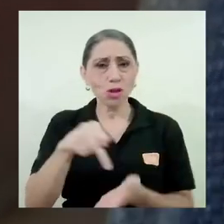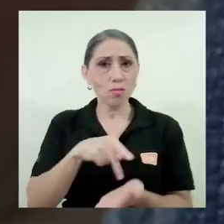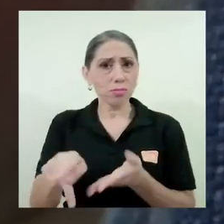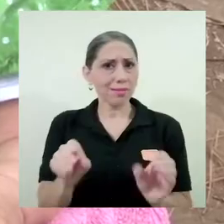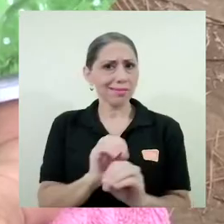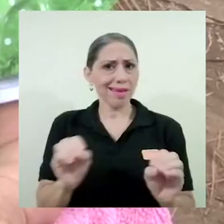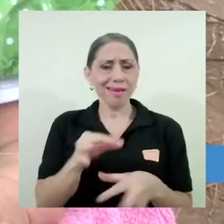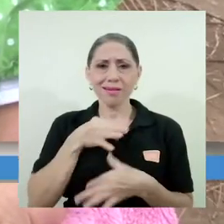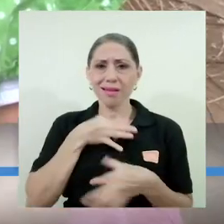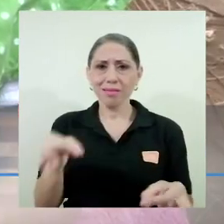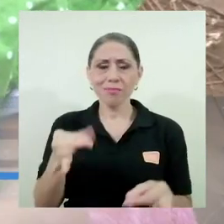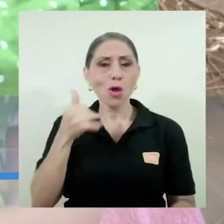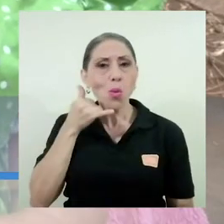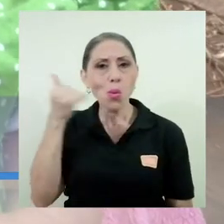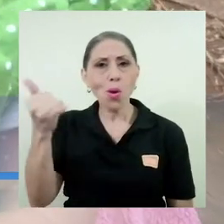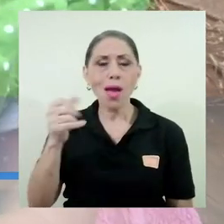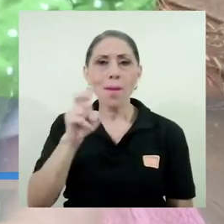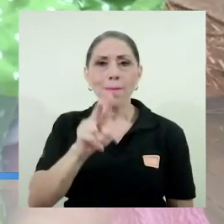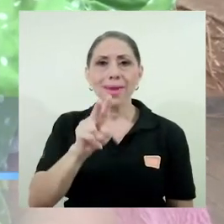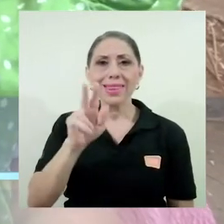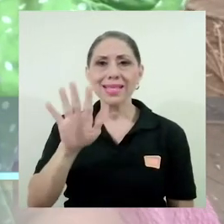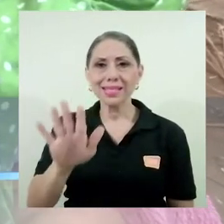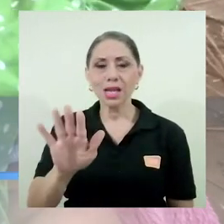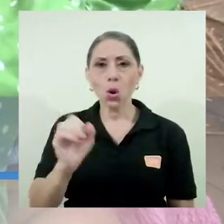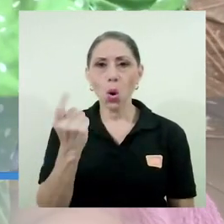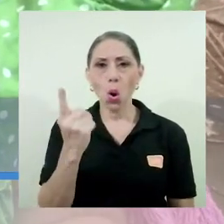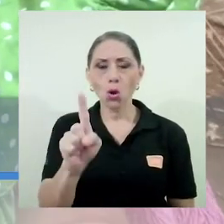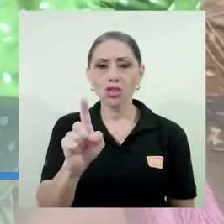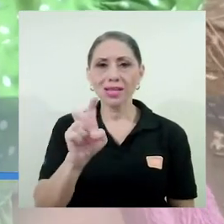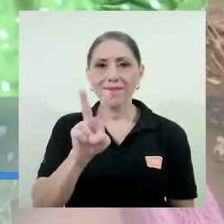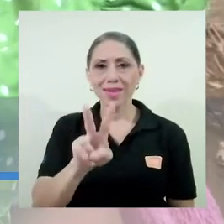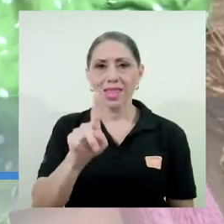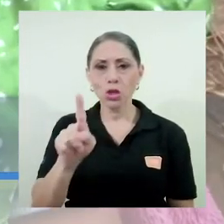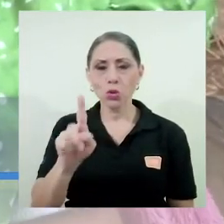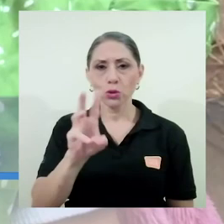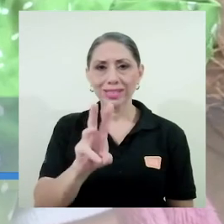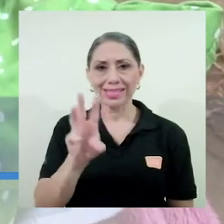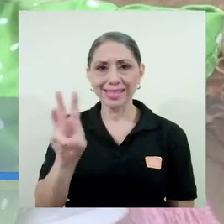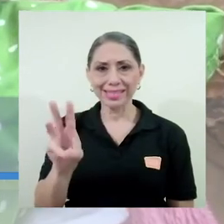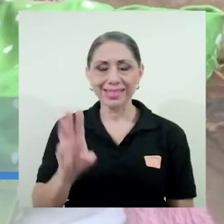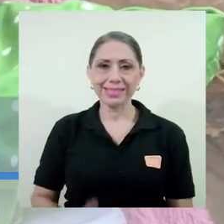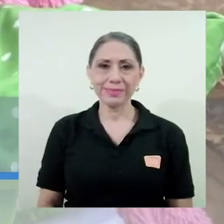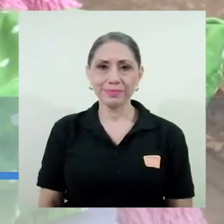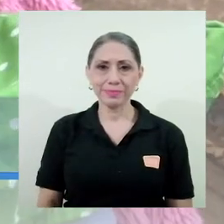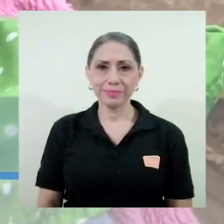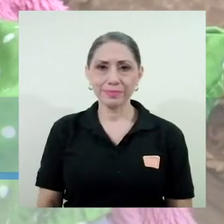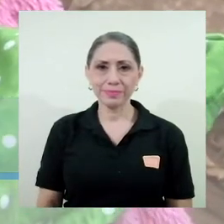gratuitamente. Puede llamar al 2511-2166.